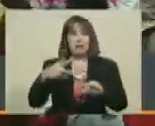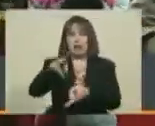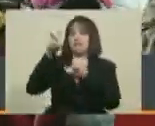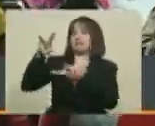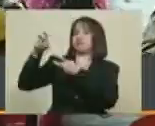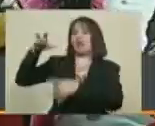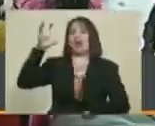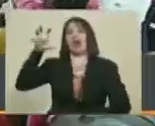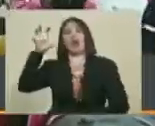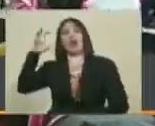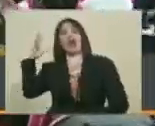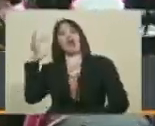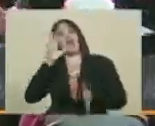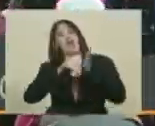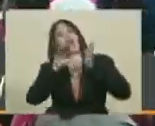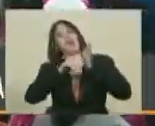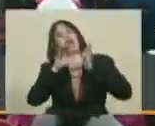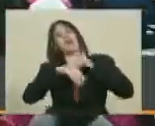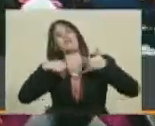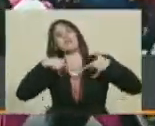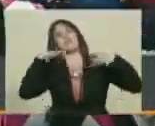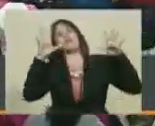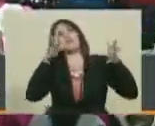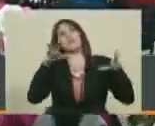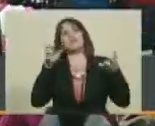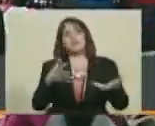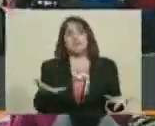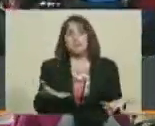la clase obrera de manera infame